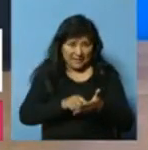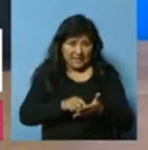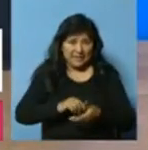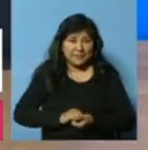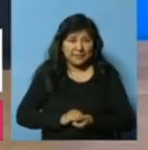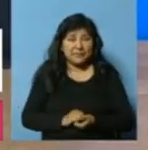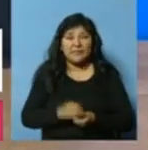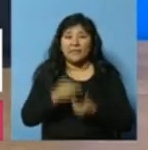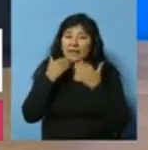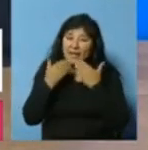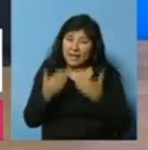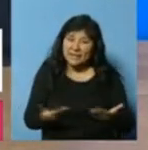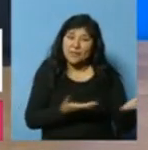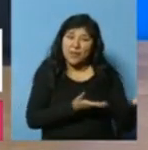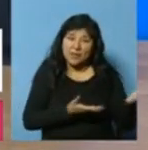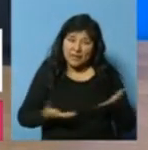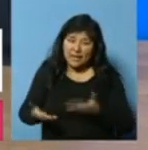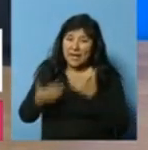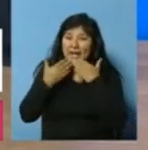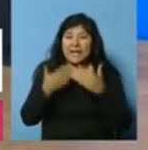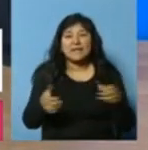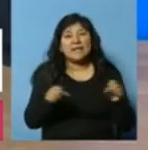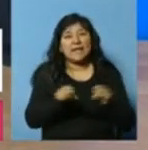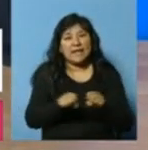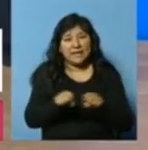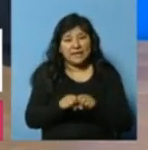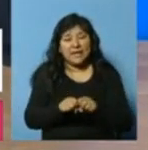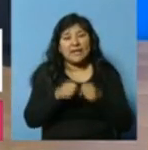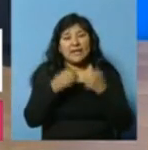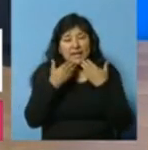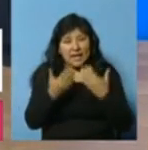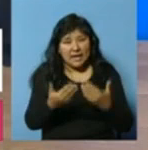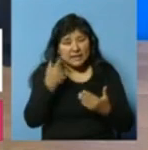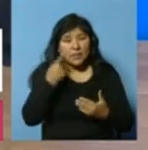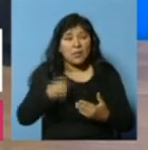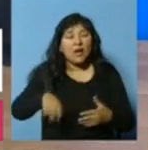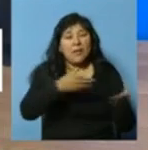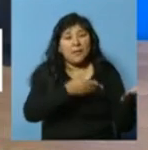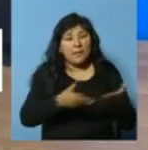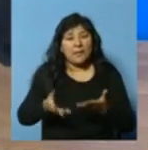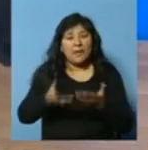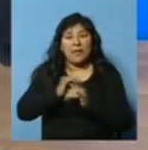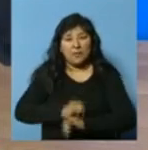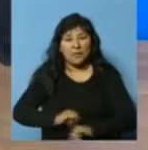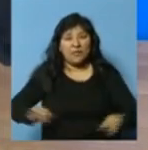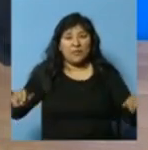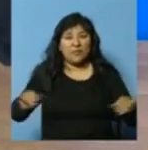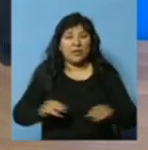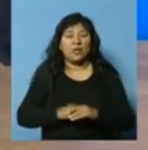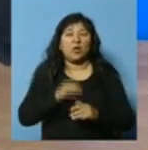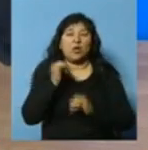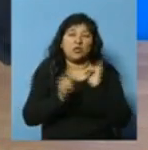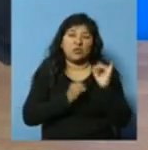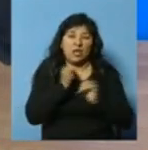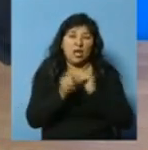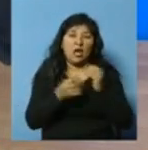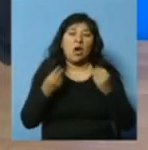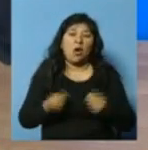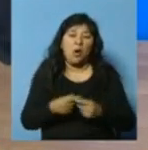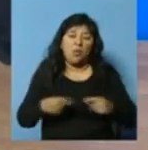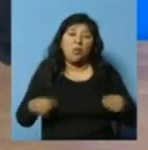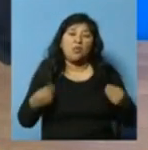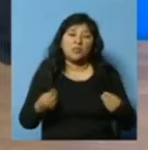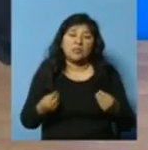a omar por la invitación y govern al canal siempre el agradecimiento por permitirnos no contar cómo van las cosas